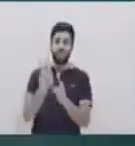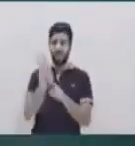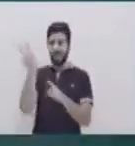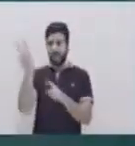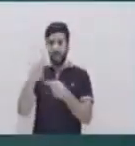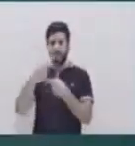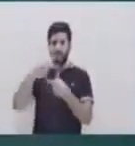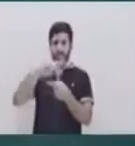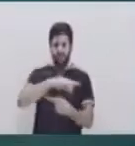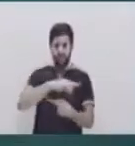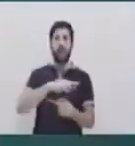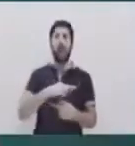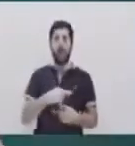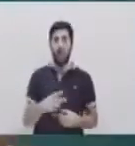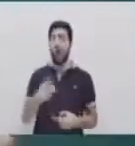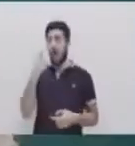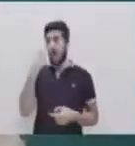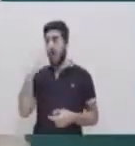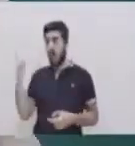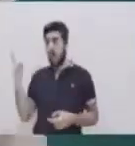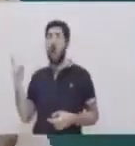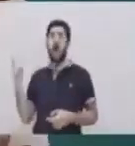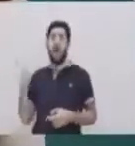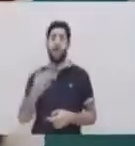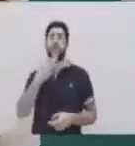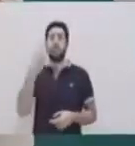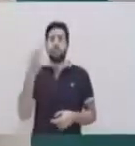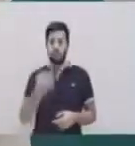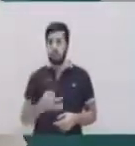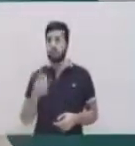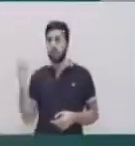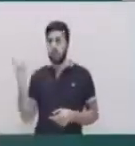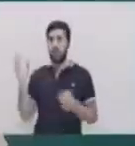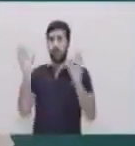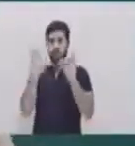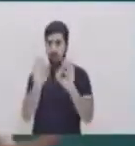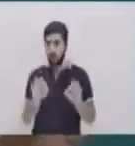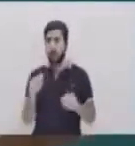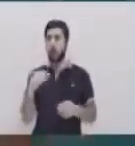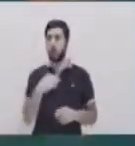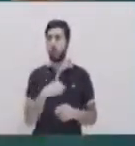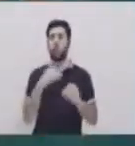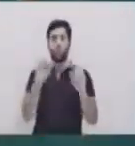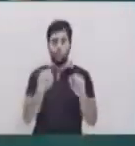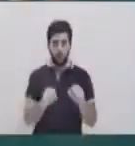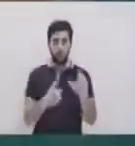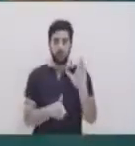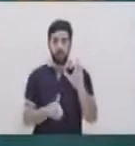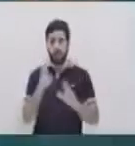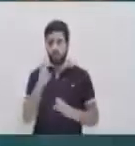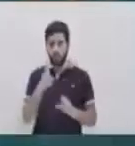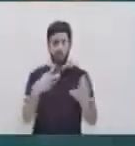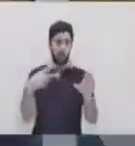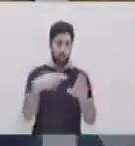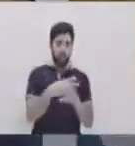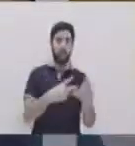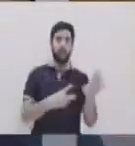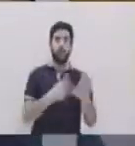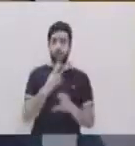hacerlo. Entonces ya comprobamos de que realmente de esta figura podemos obtener estas formas de